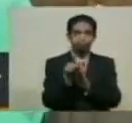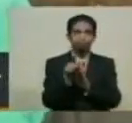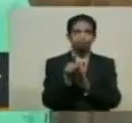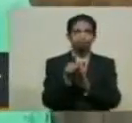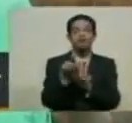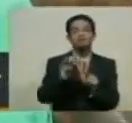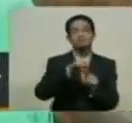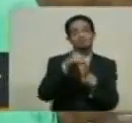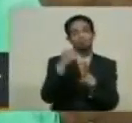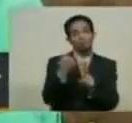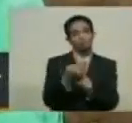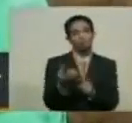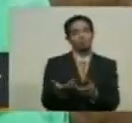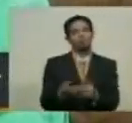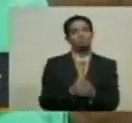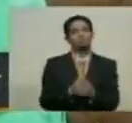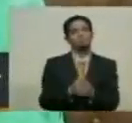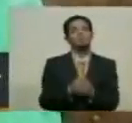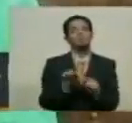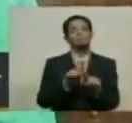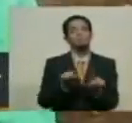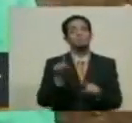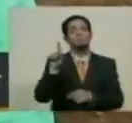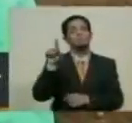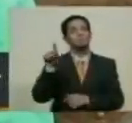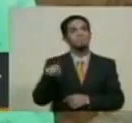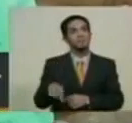esta situación, pero también